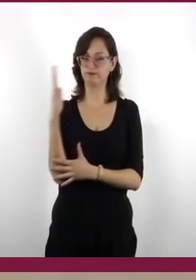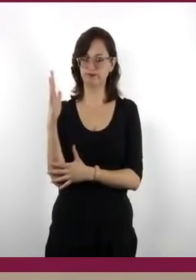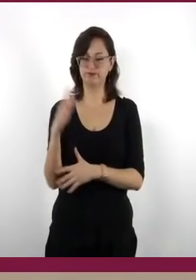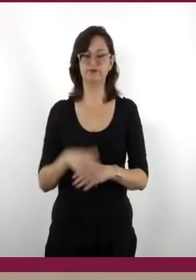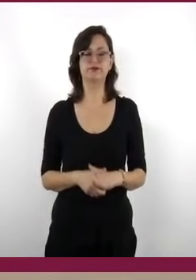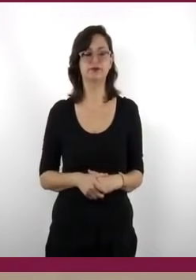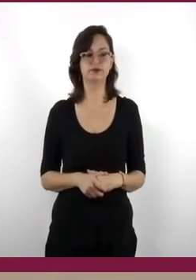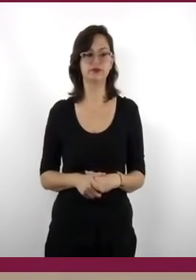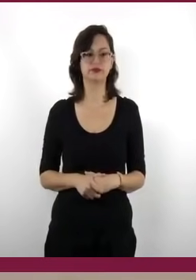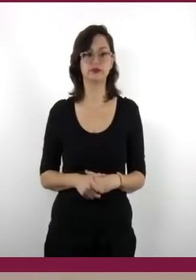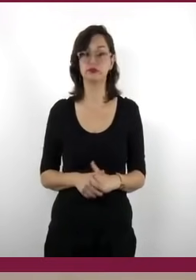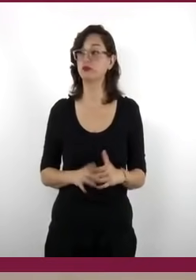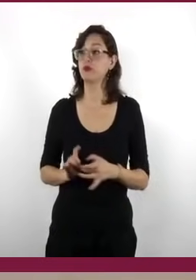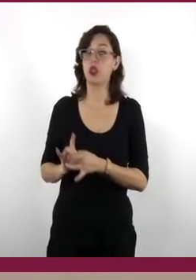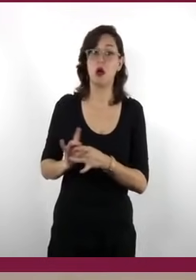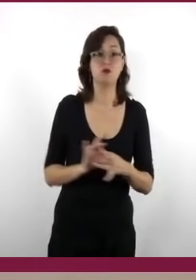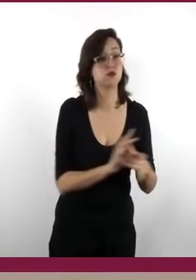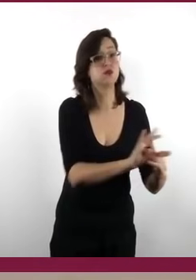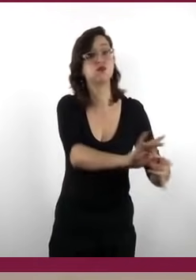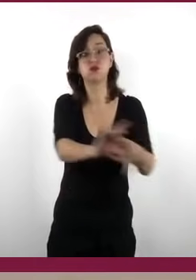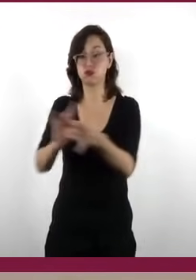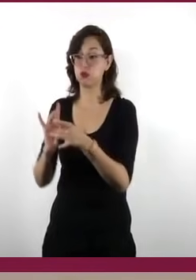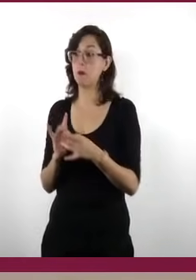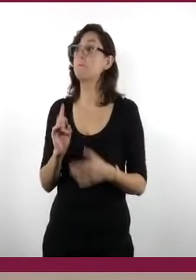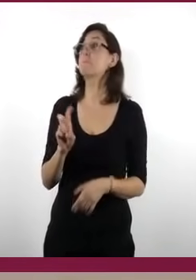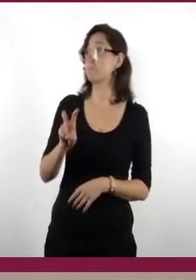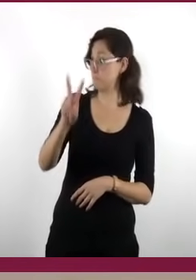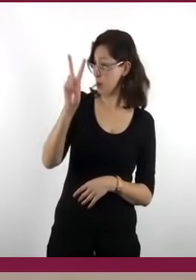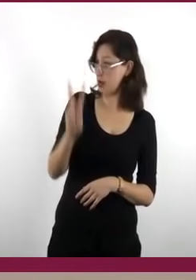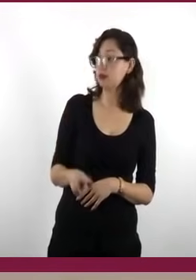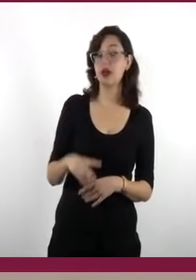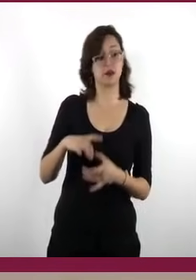Todo está conectado, Trali. Efectivamente, Edmundo.